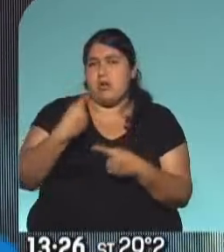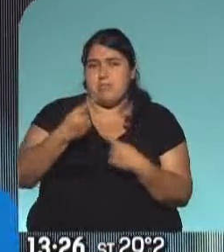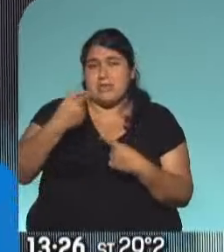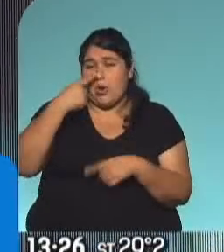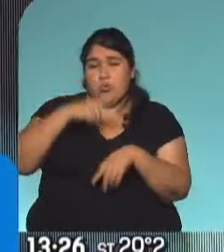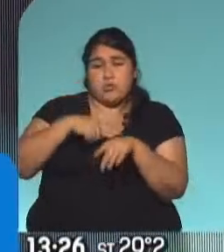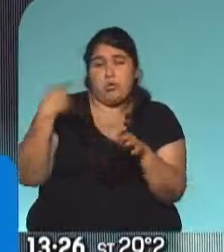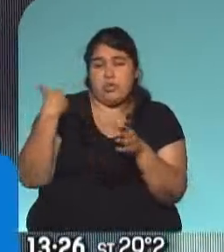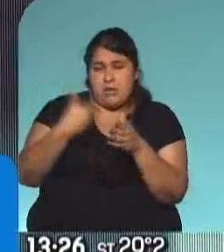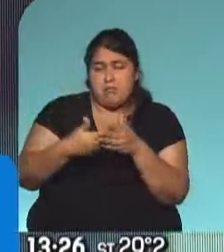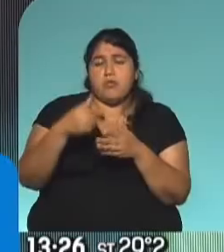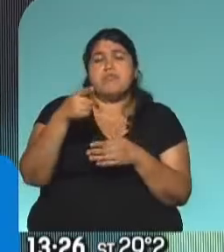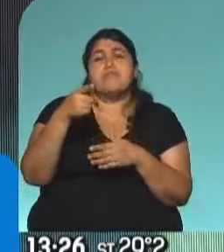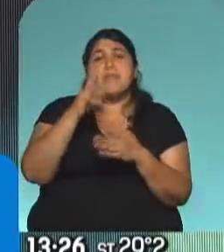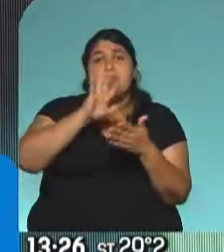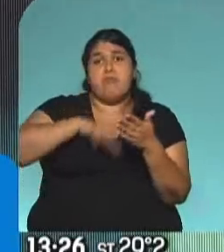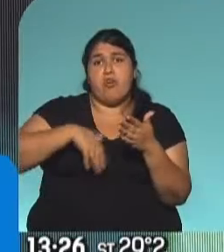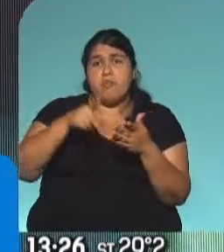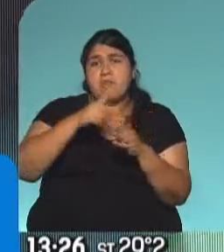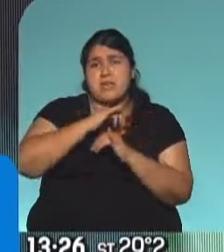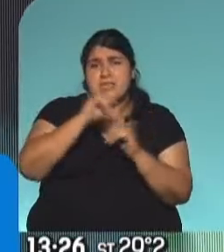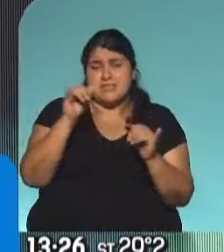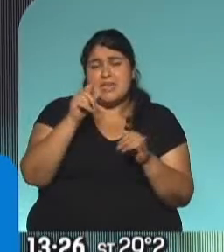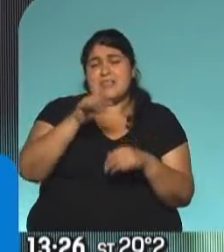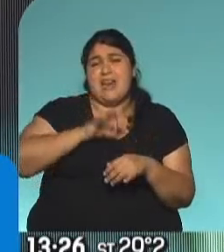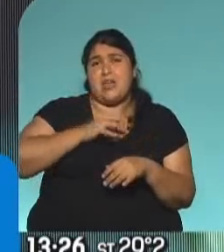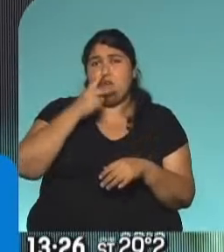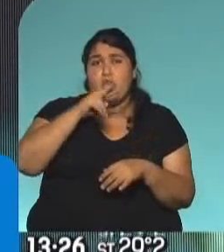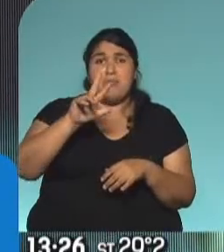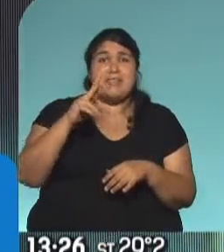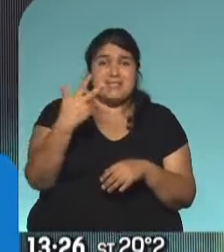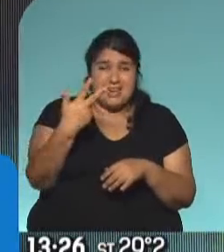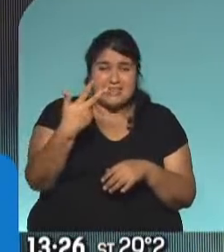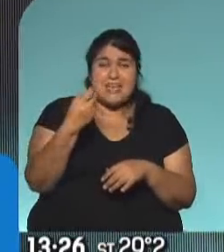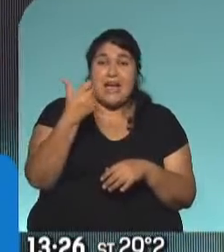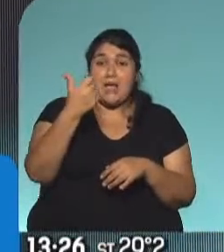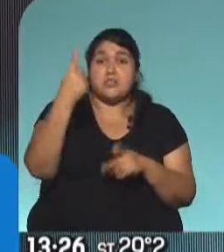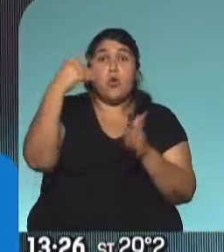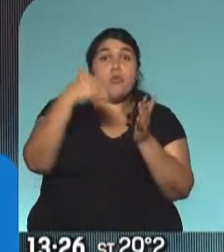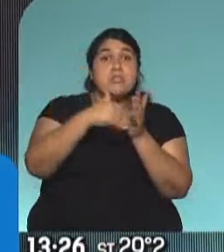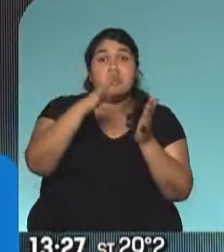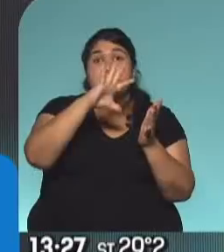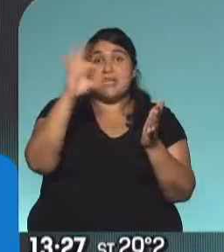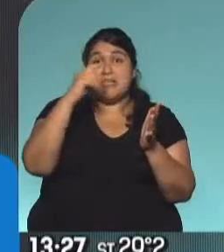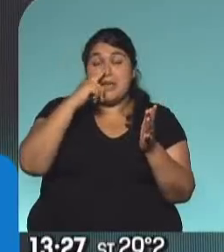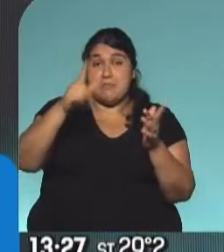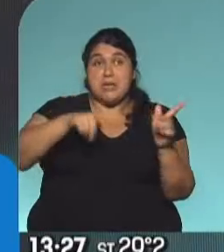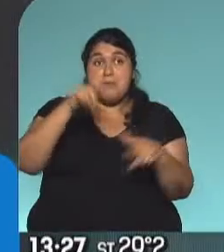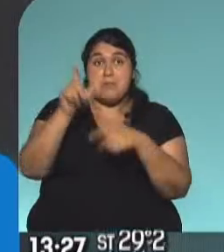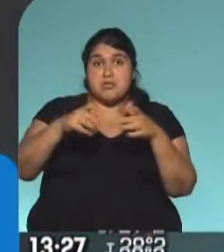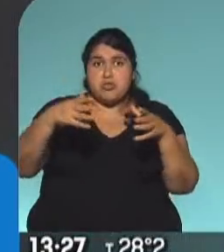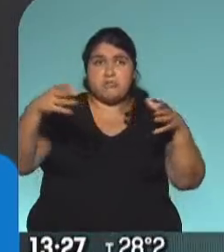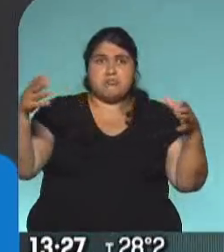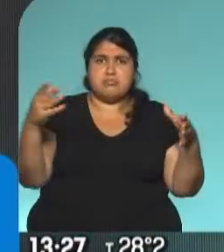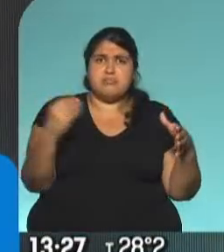tiempo, donde, bien lo decía el informe, han pasado de, en el año 2003, ser más de 1.500.000 personas fieles religiosos